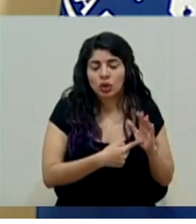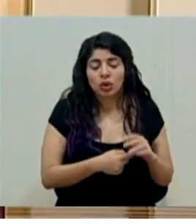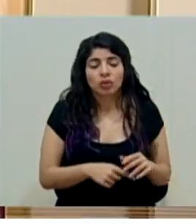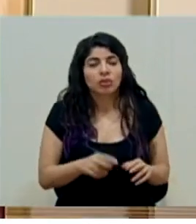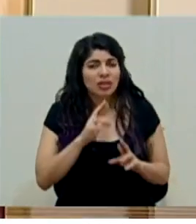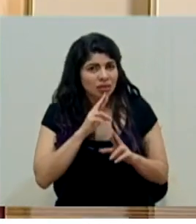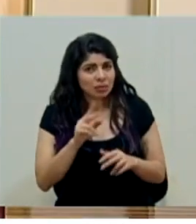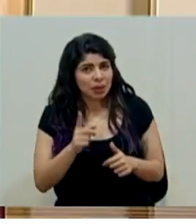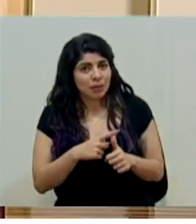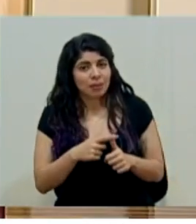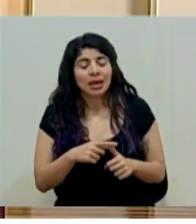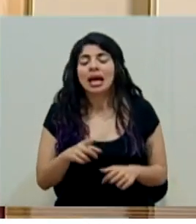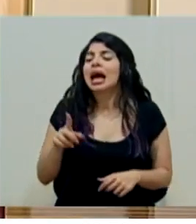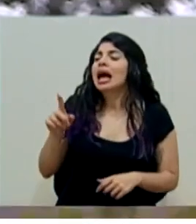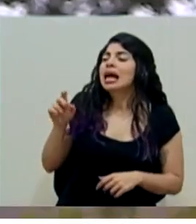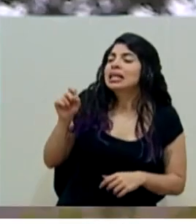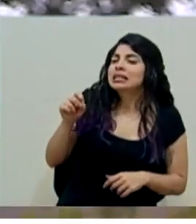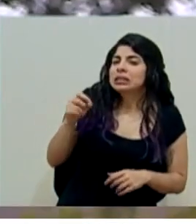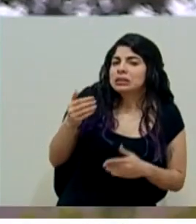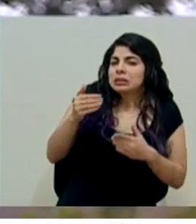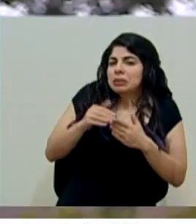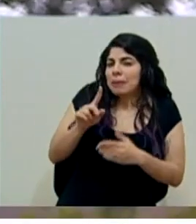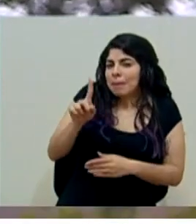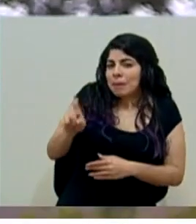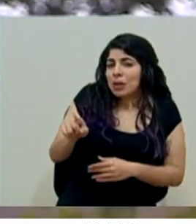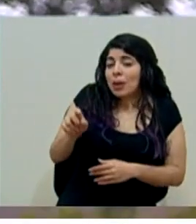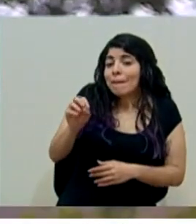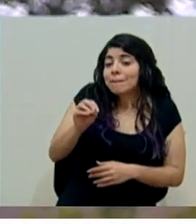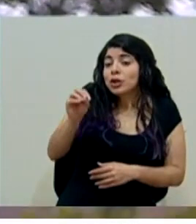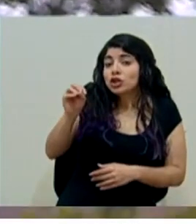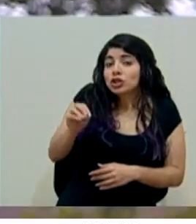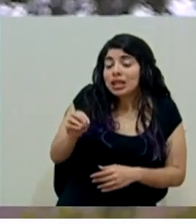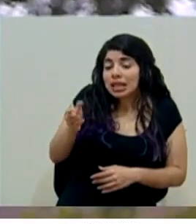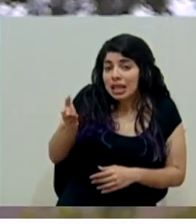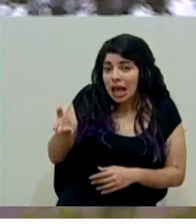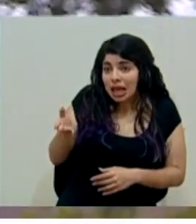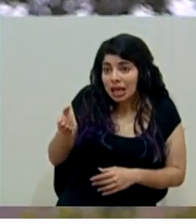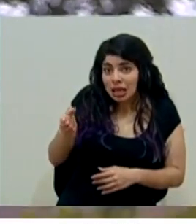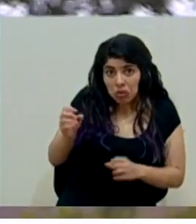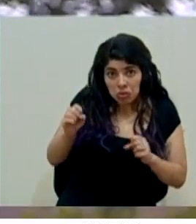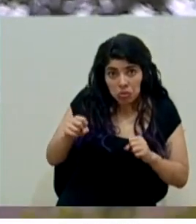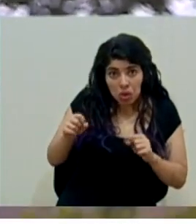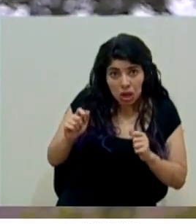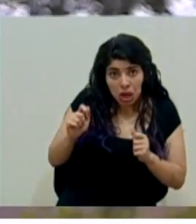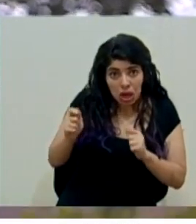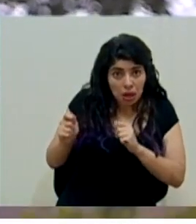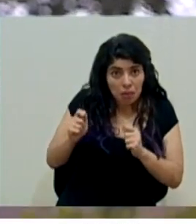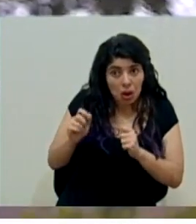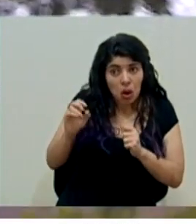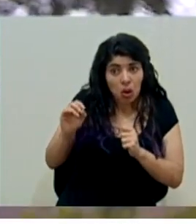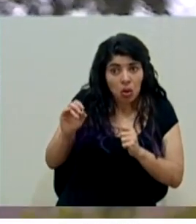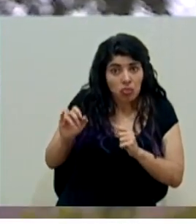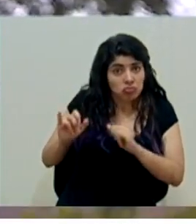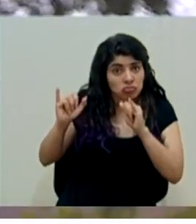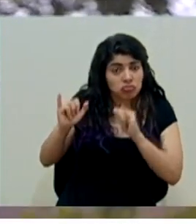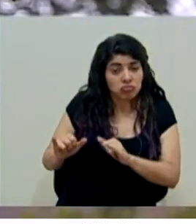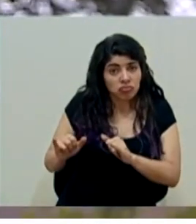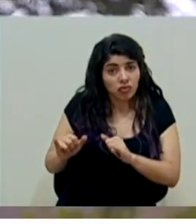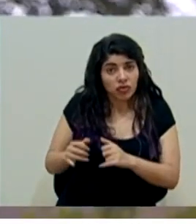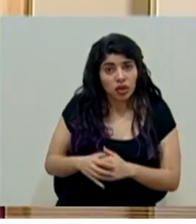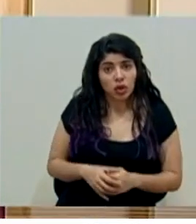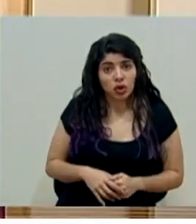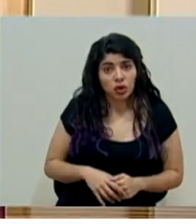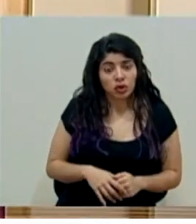la primera. Una repregunta nada más con esa, ¿el porcentaje en sí sería negociable o ese sí, digamos, estaría más